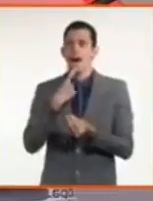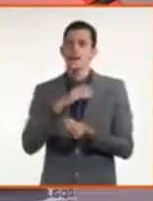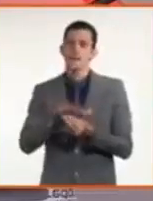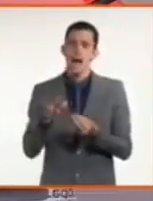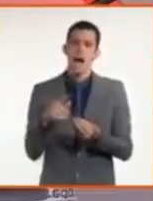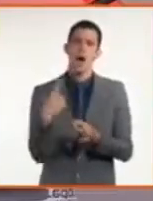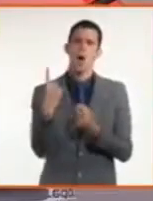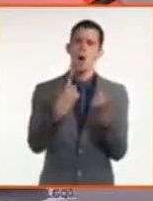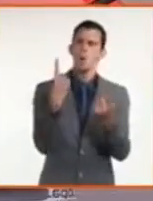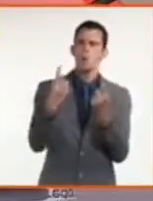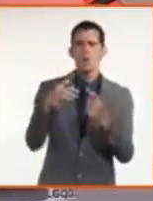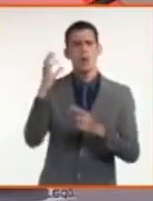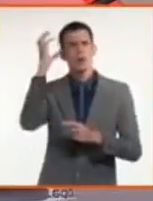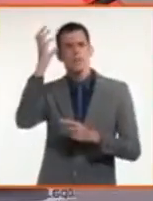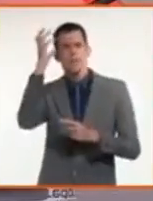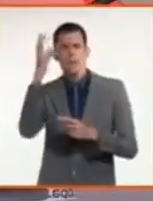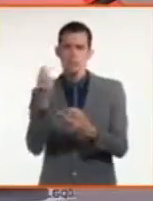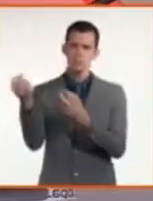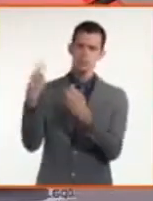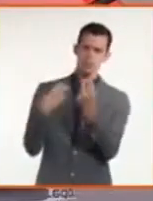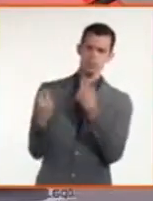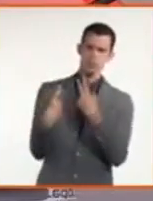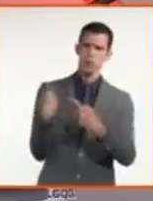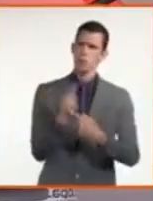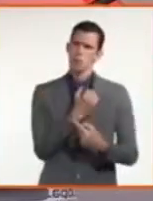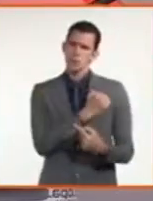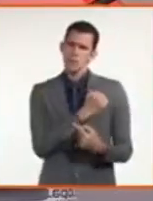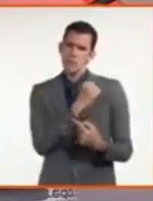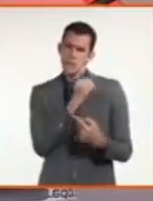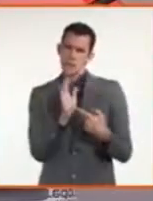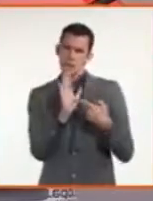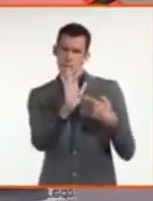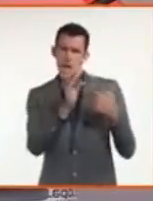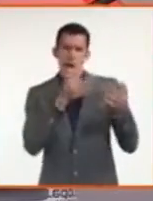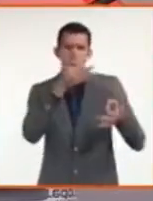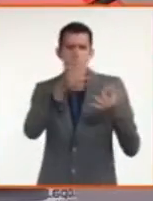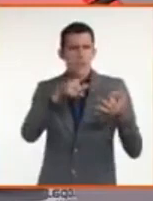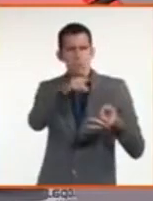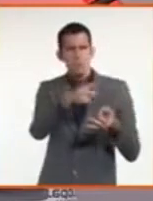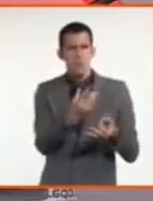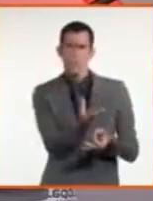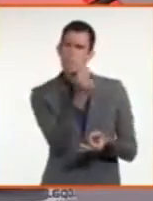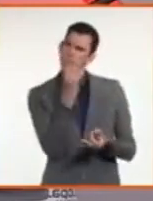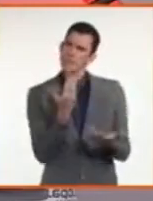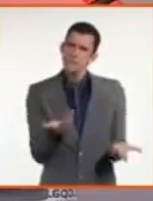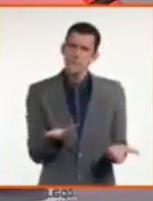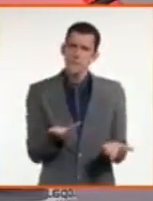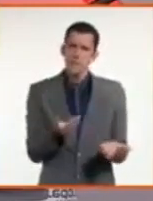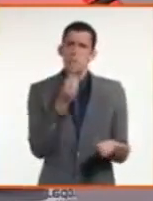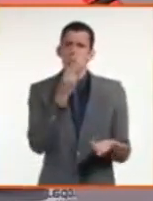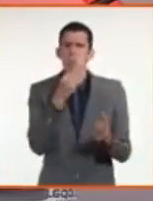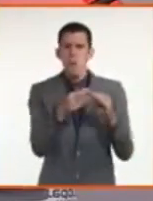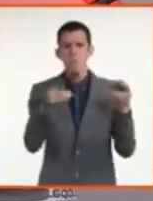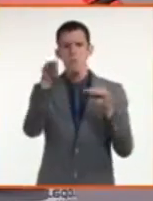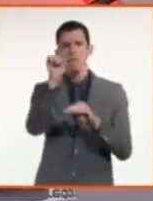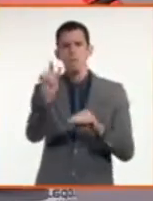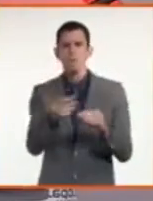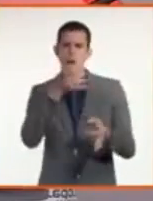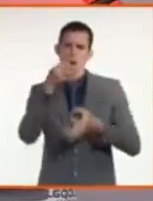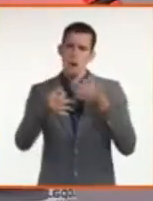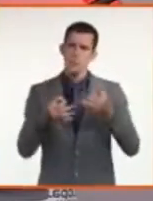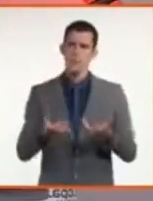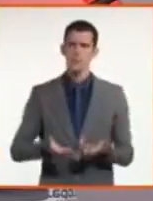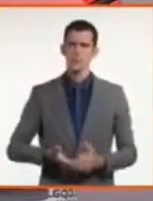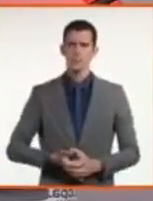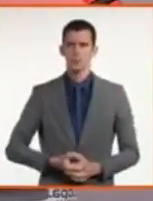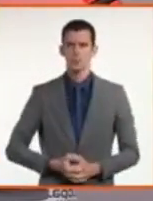gustaría aprovechar esta oportunidad para poder escuchar la argumentación la opinión del vice primer ministro y ministro de economía el compañero